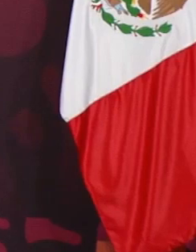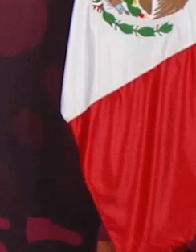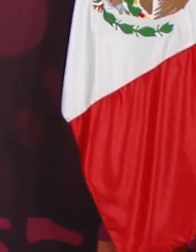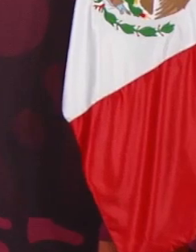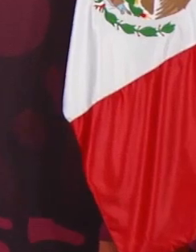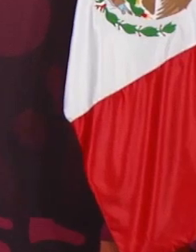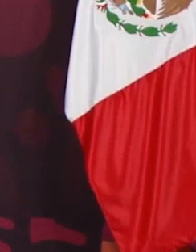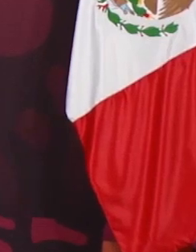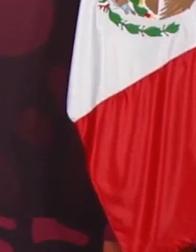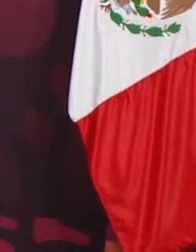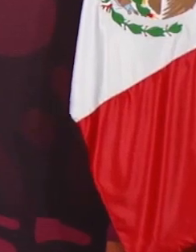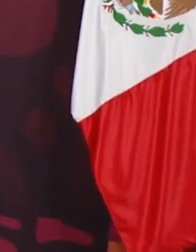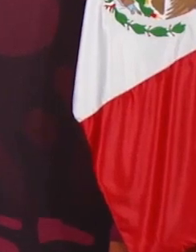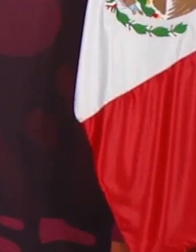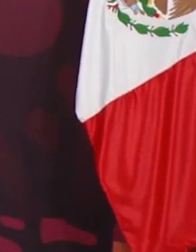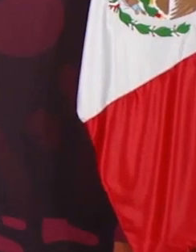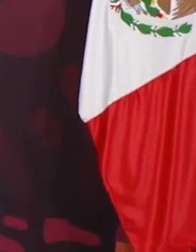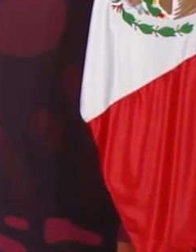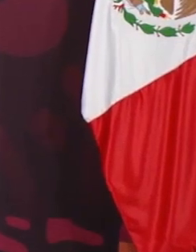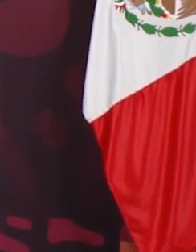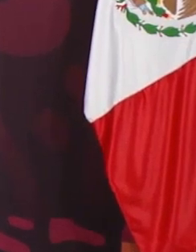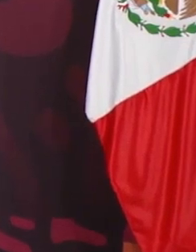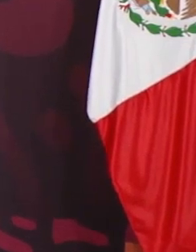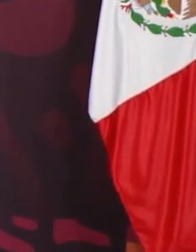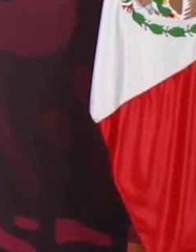políticamente hablando,